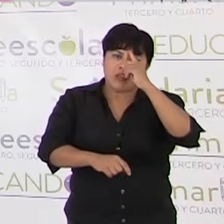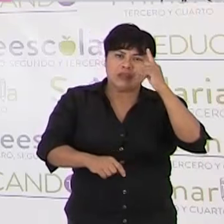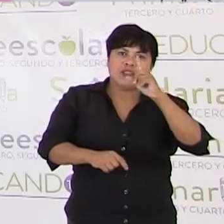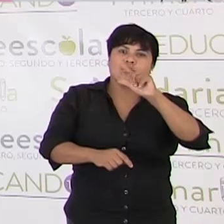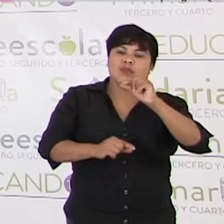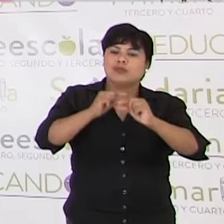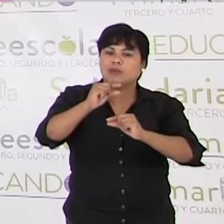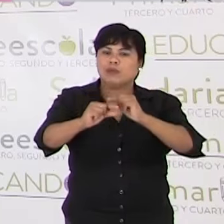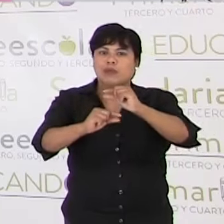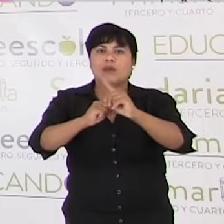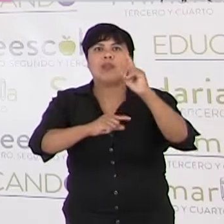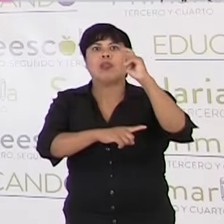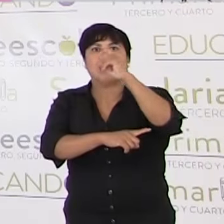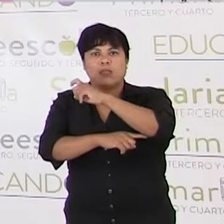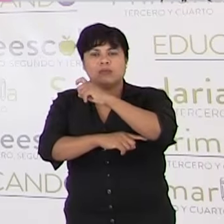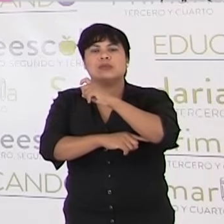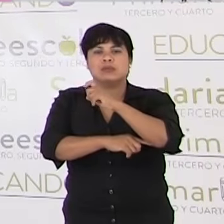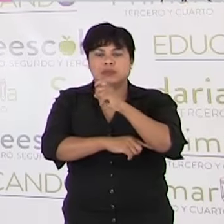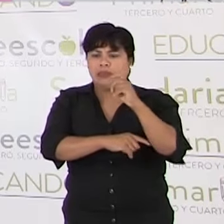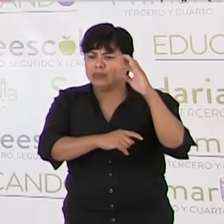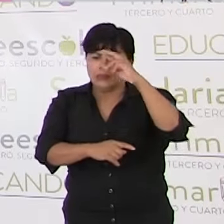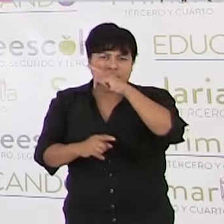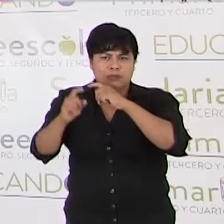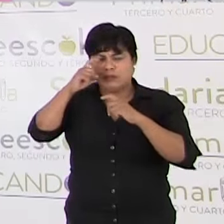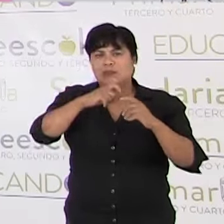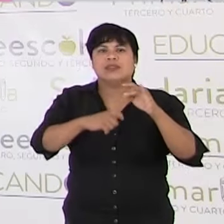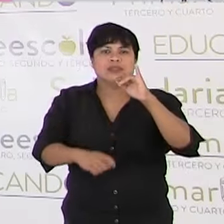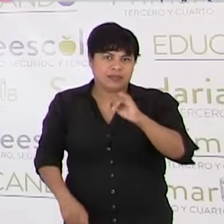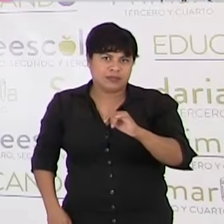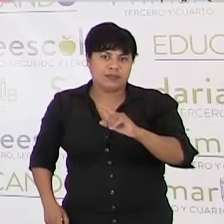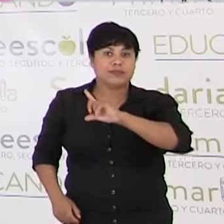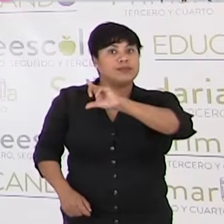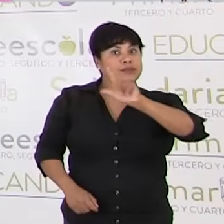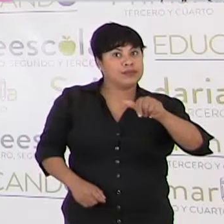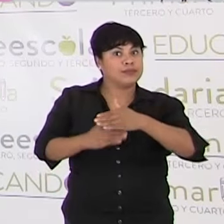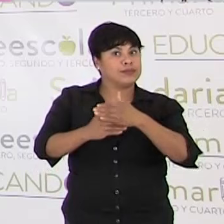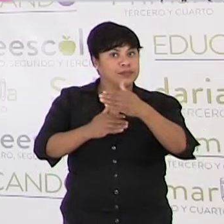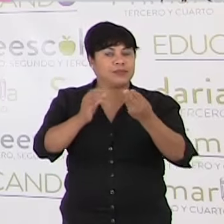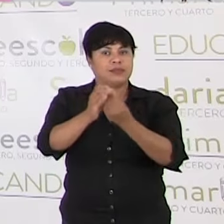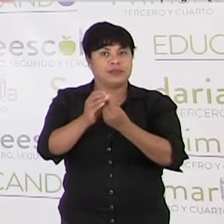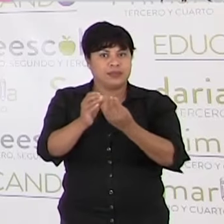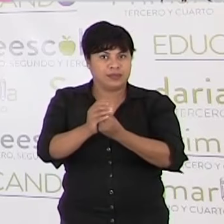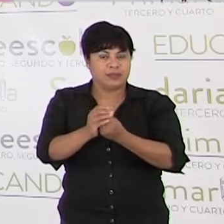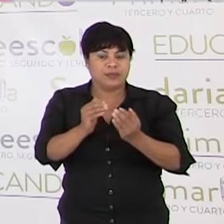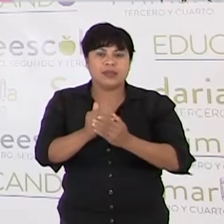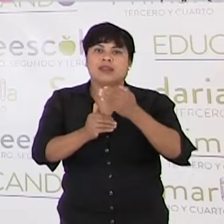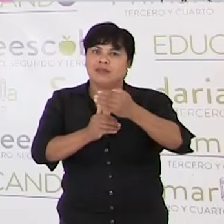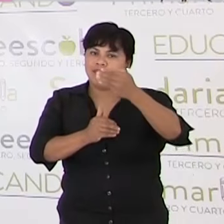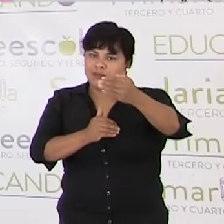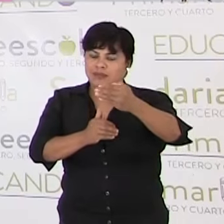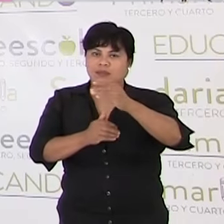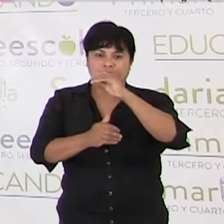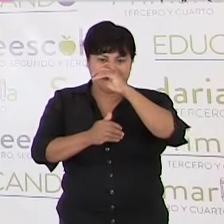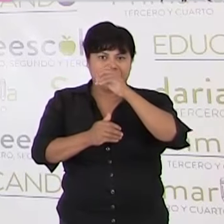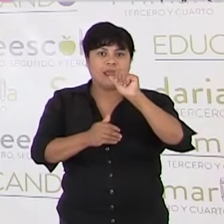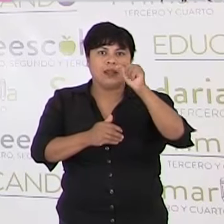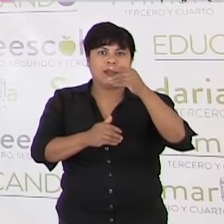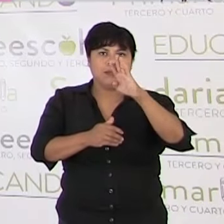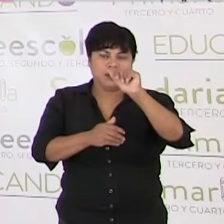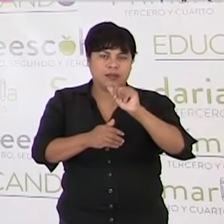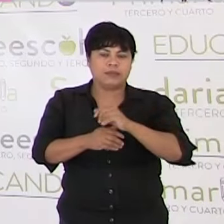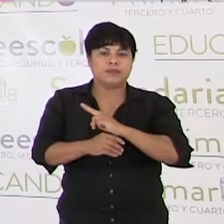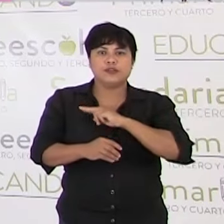fácil a lo más complicado. En las siguientes clases, en las clases posteriores de álgebra que vamos a